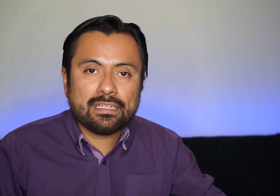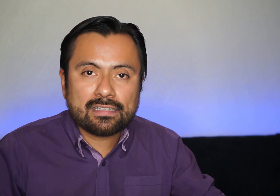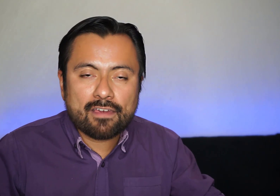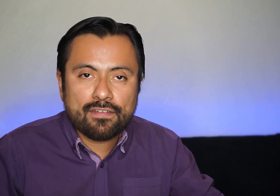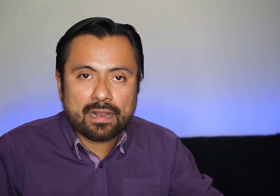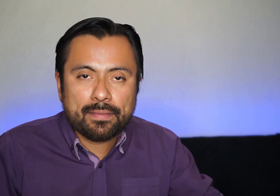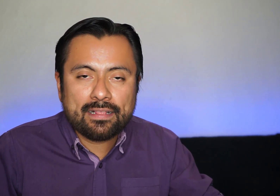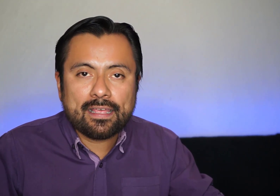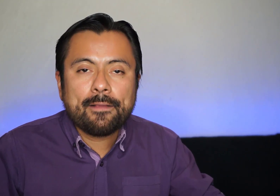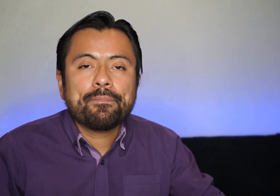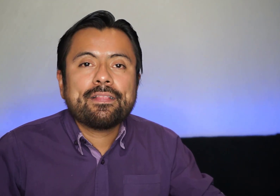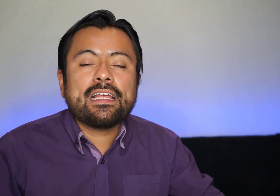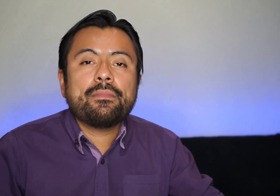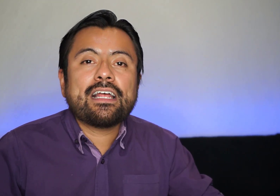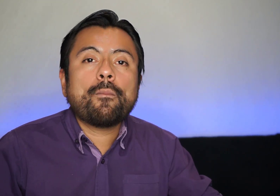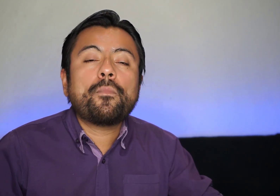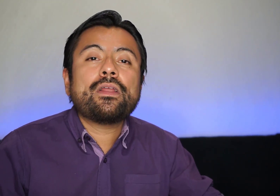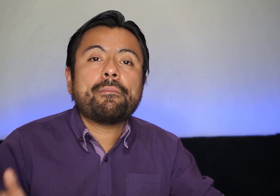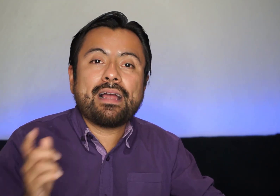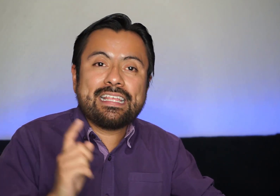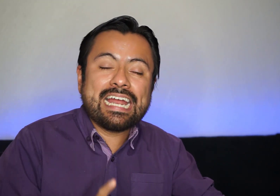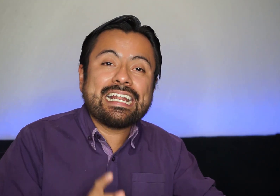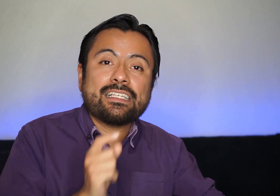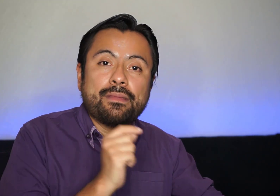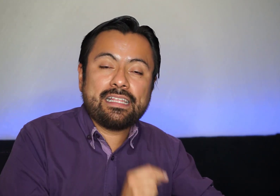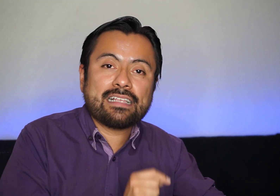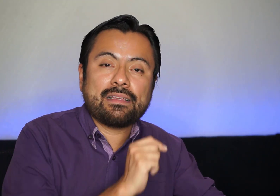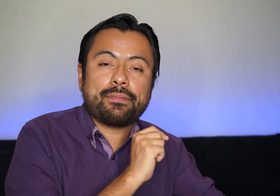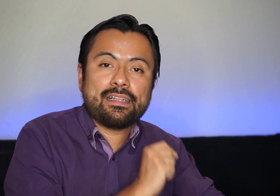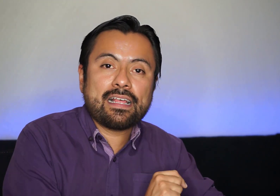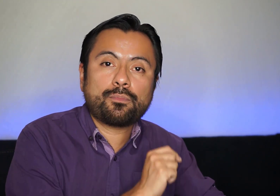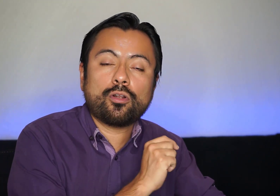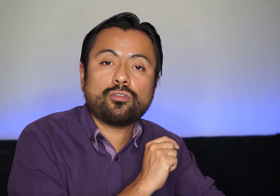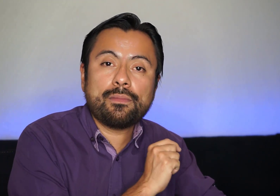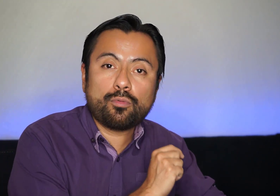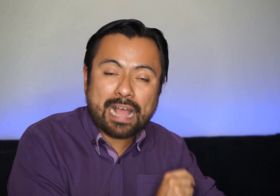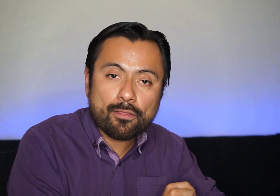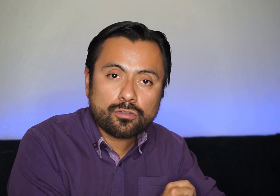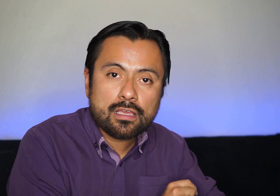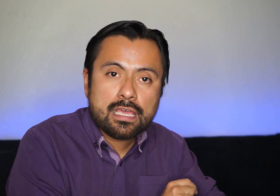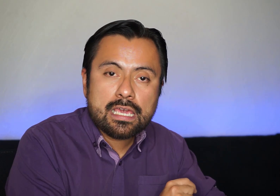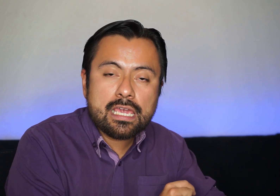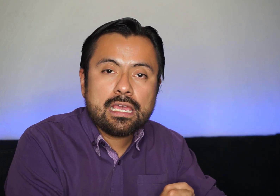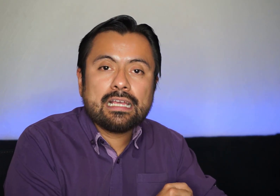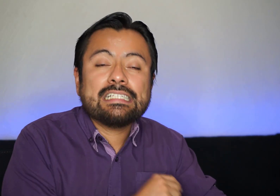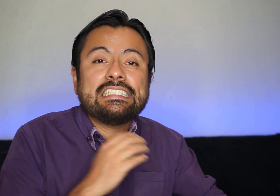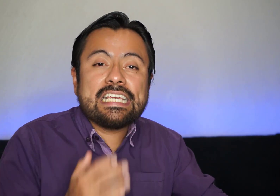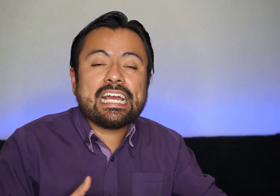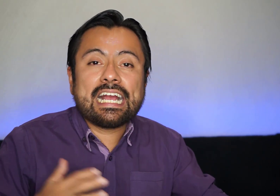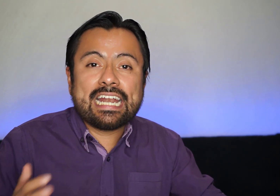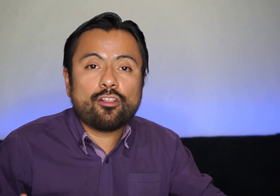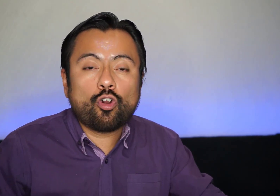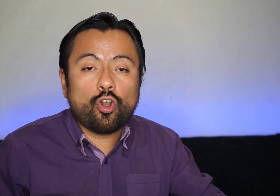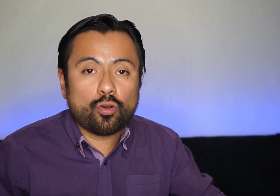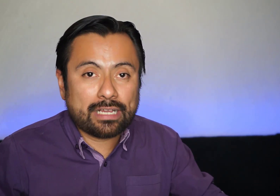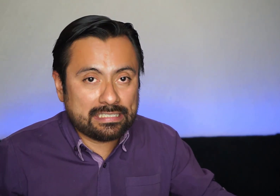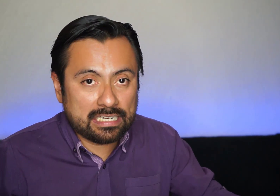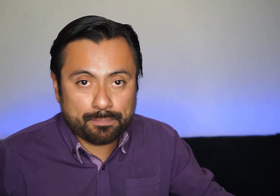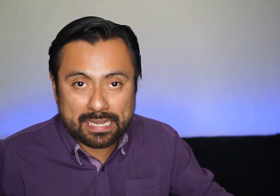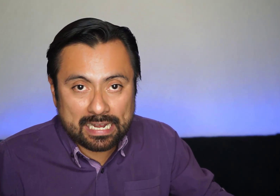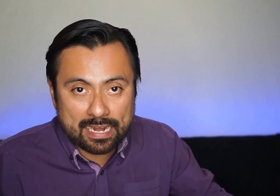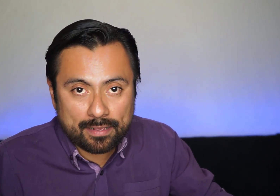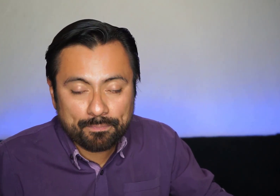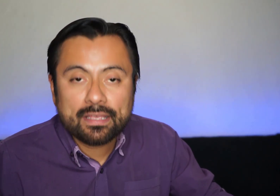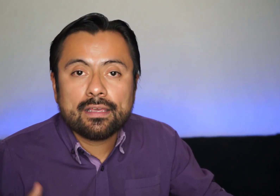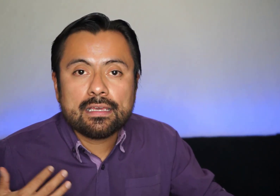impugnaciones que finalmente terminaron por invalidar las medidas emprendidas por los diputados y siguen ganando lo que